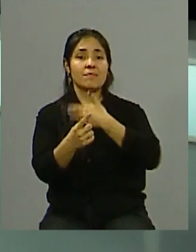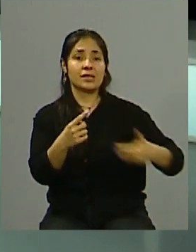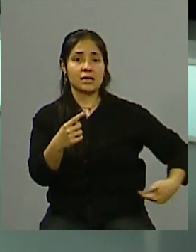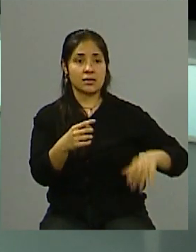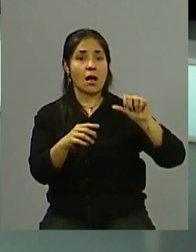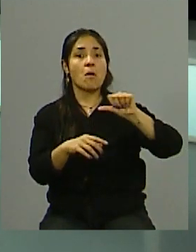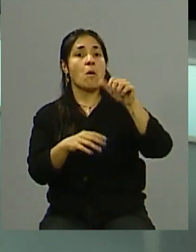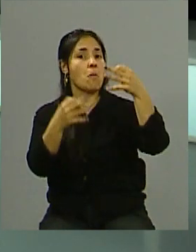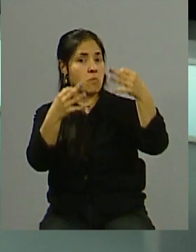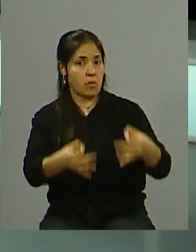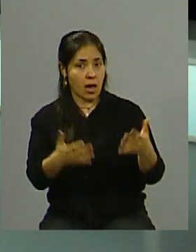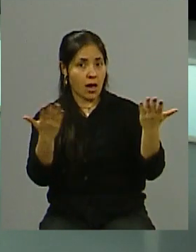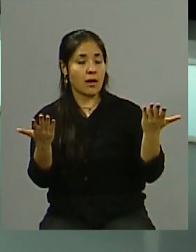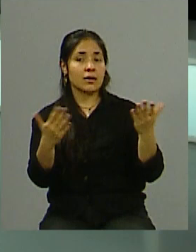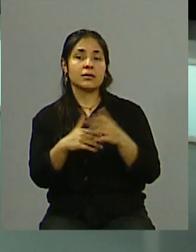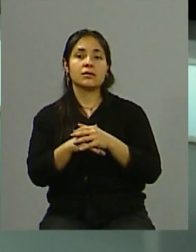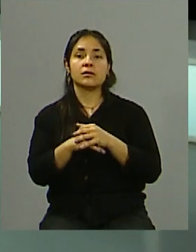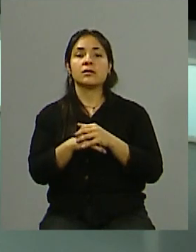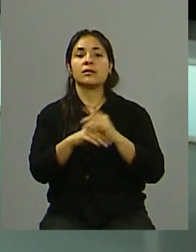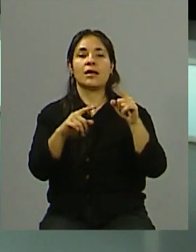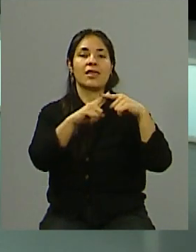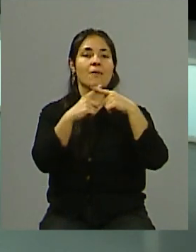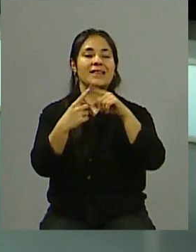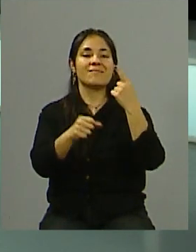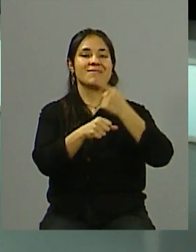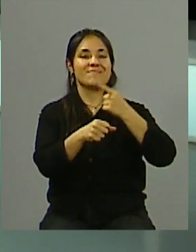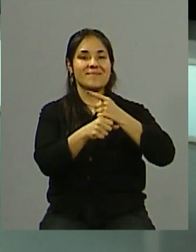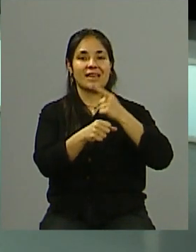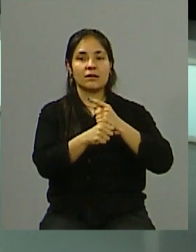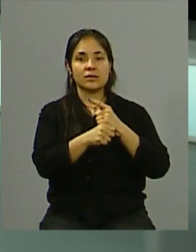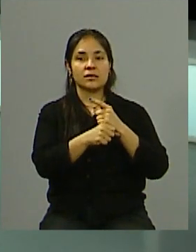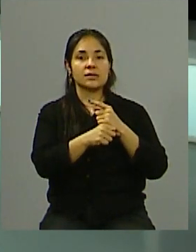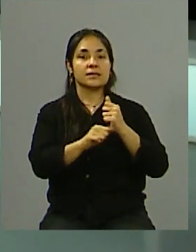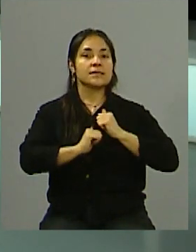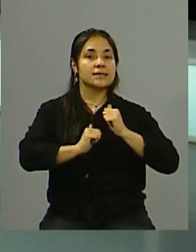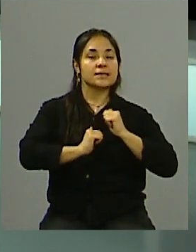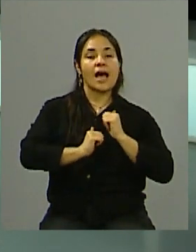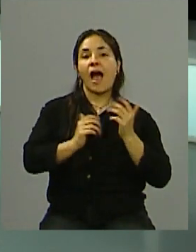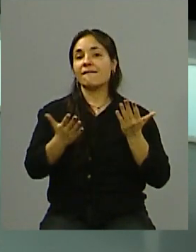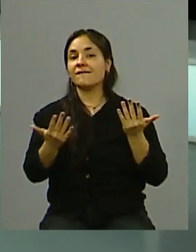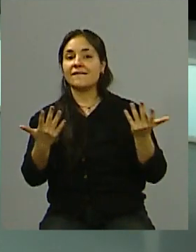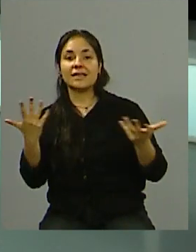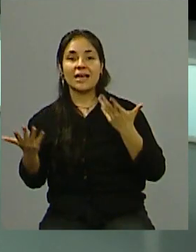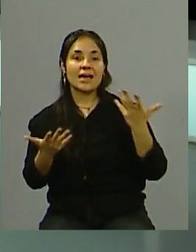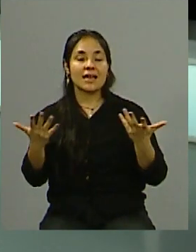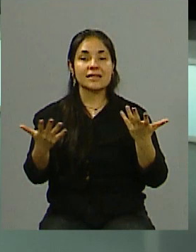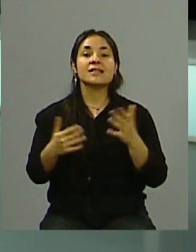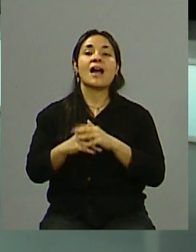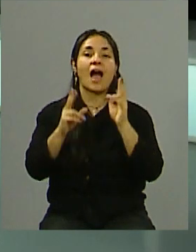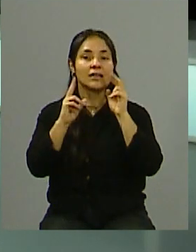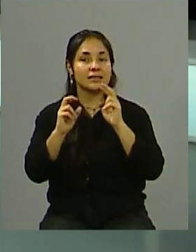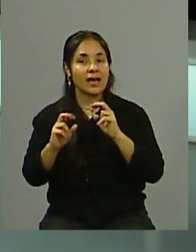de hecho, bueno, en relación a lo que había sido el primer debate, hubo muchísimas más expectativas, se hicieron